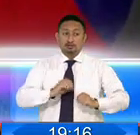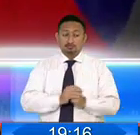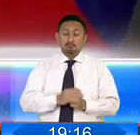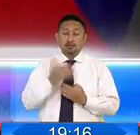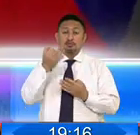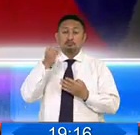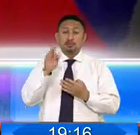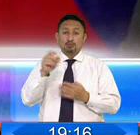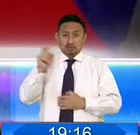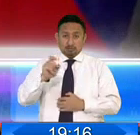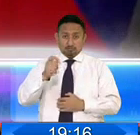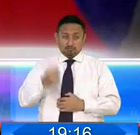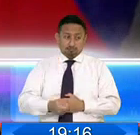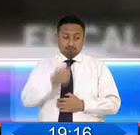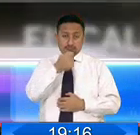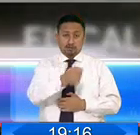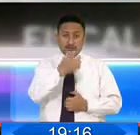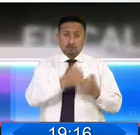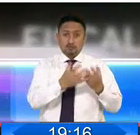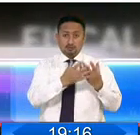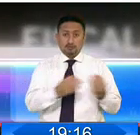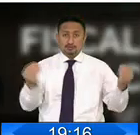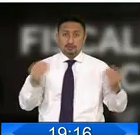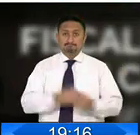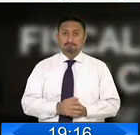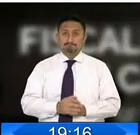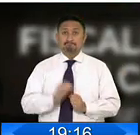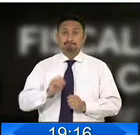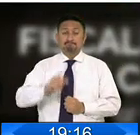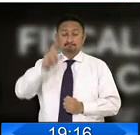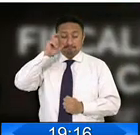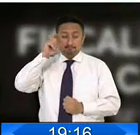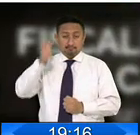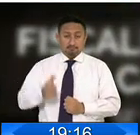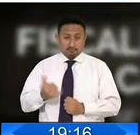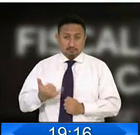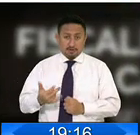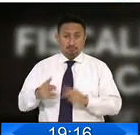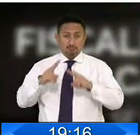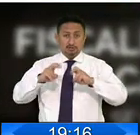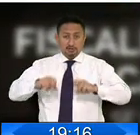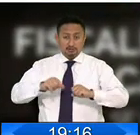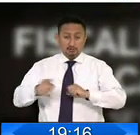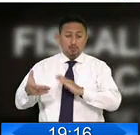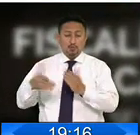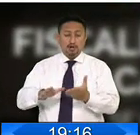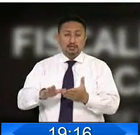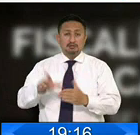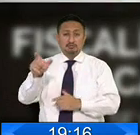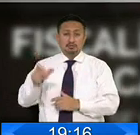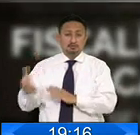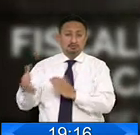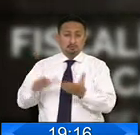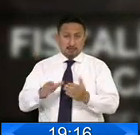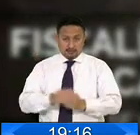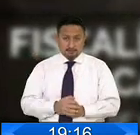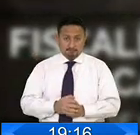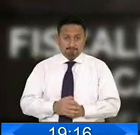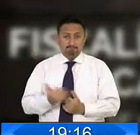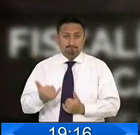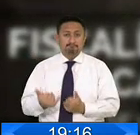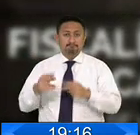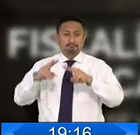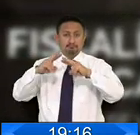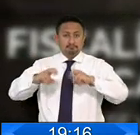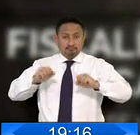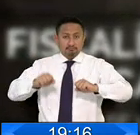presupuesto necesario para enfrentar este problema. Mientras que la Fiscalía General del Estado investiga la muerte de los internos en las cárceles. Dentro de la indagación